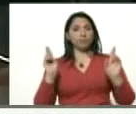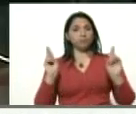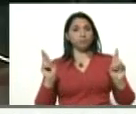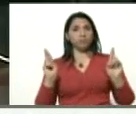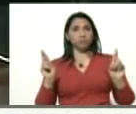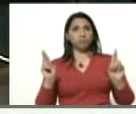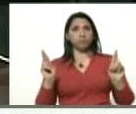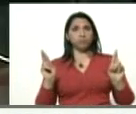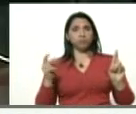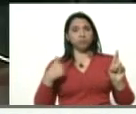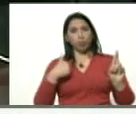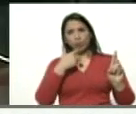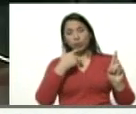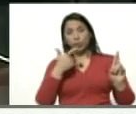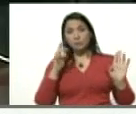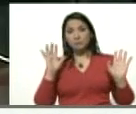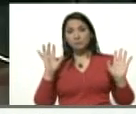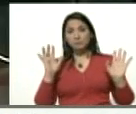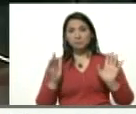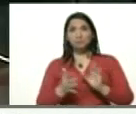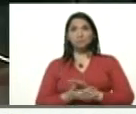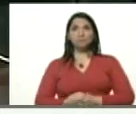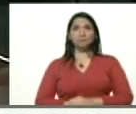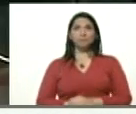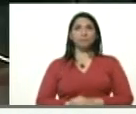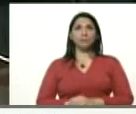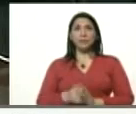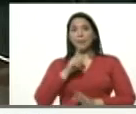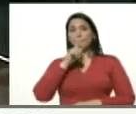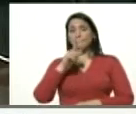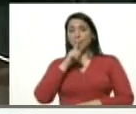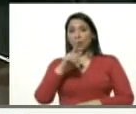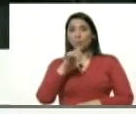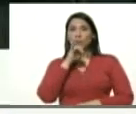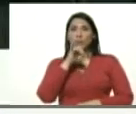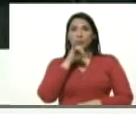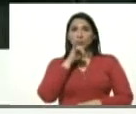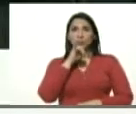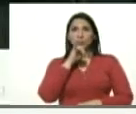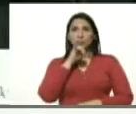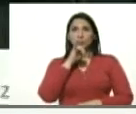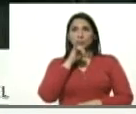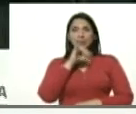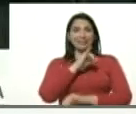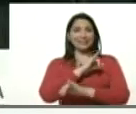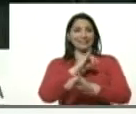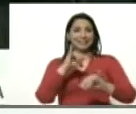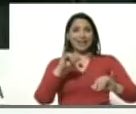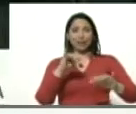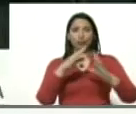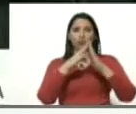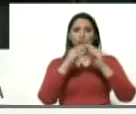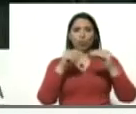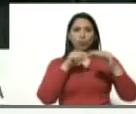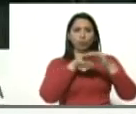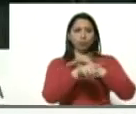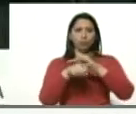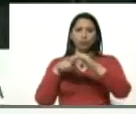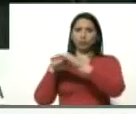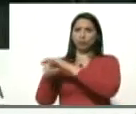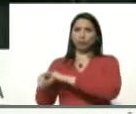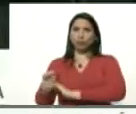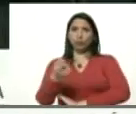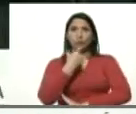Afortunadamente, digo yo, en lo malo de la noticia, están todos bajo